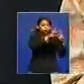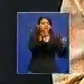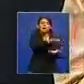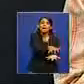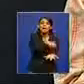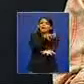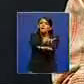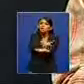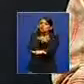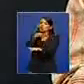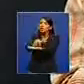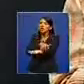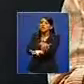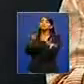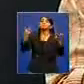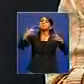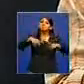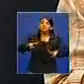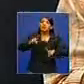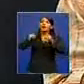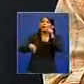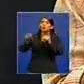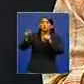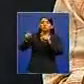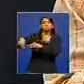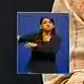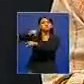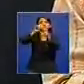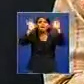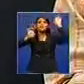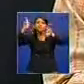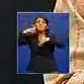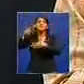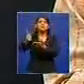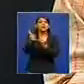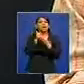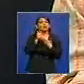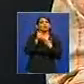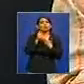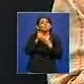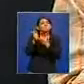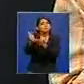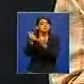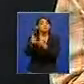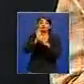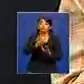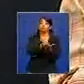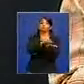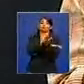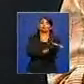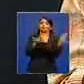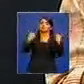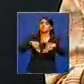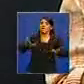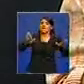ver con sectores estratégicos, y en donde finalmente decirles que ya este proyecto pasó por su